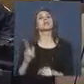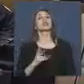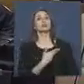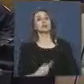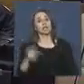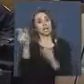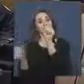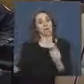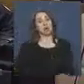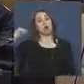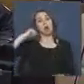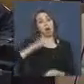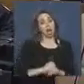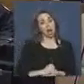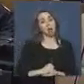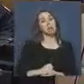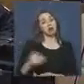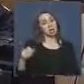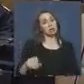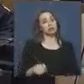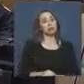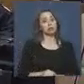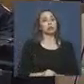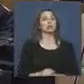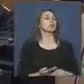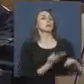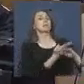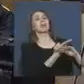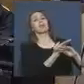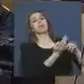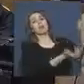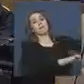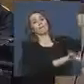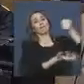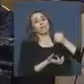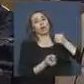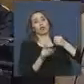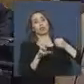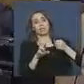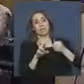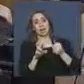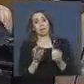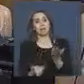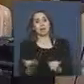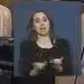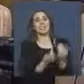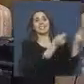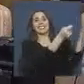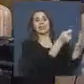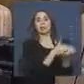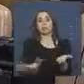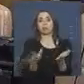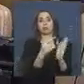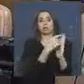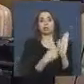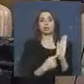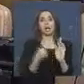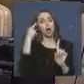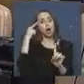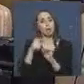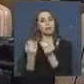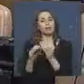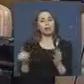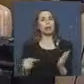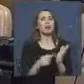con mucha razón que les rechazan los recursos CEP cuando los rinden. Y cuando tienen fines educativos, muchas veces tienen